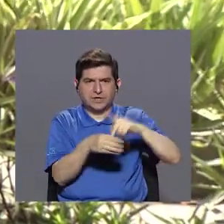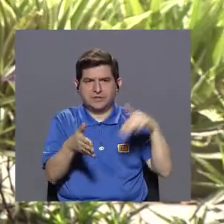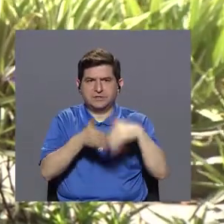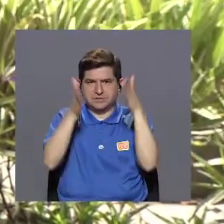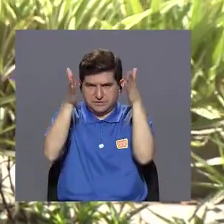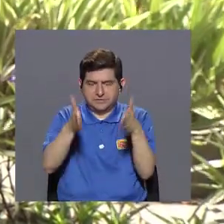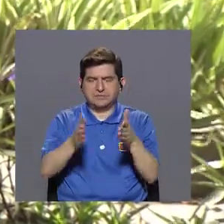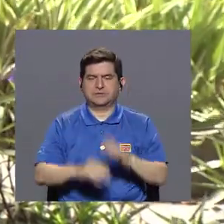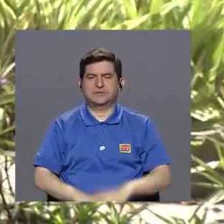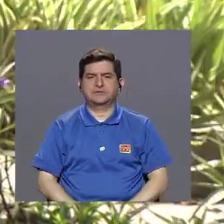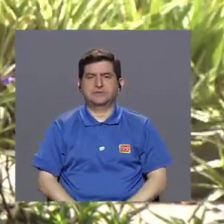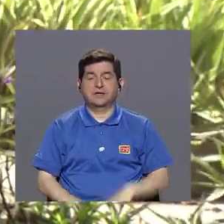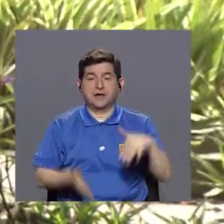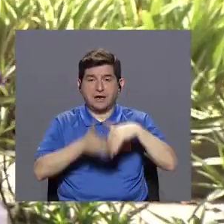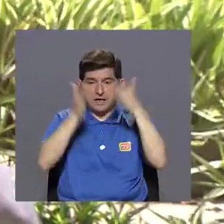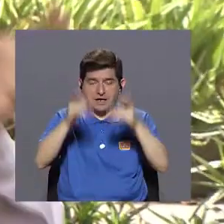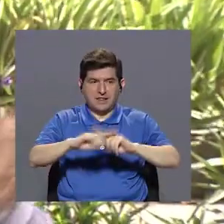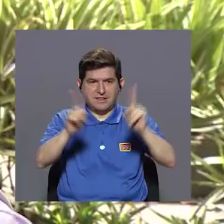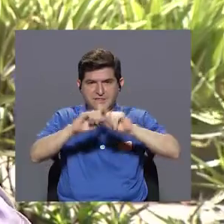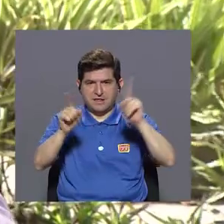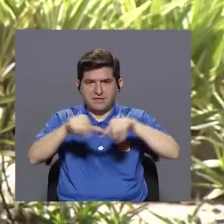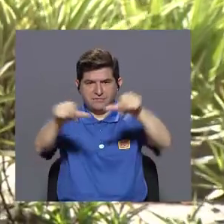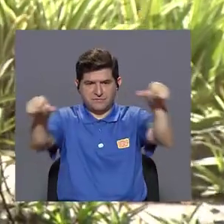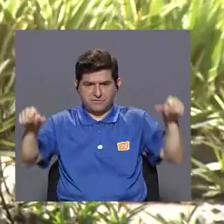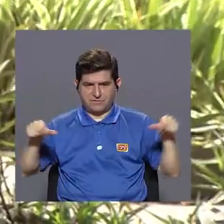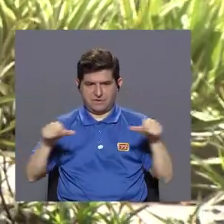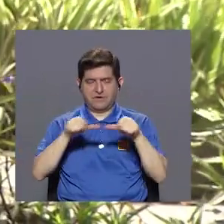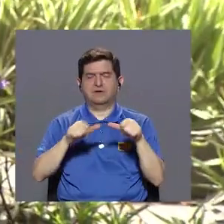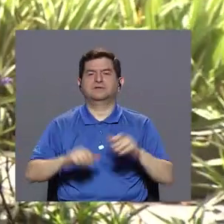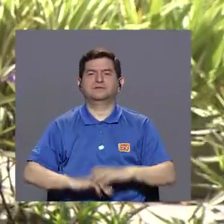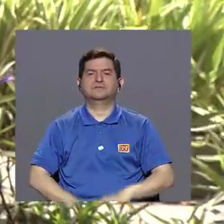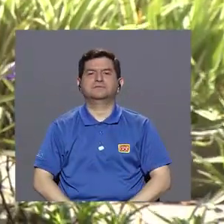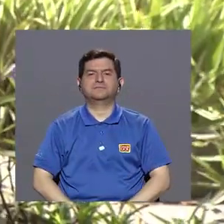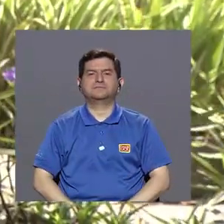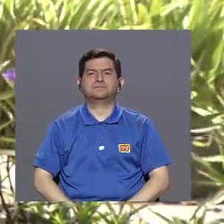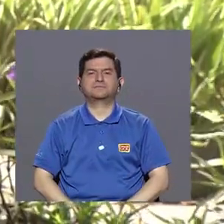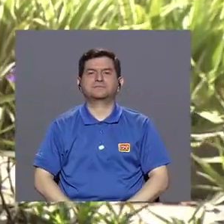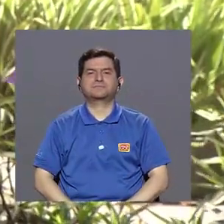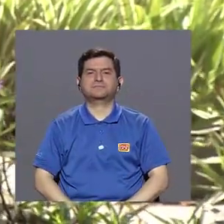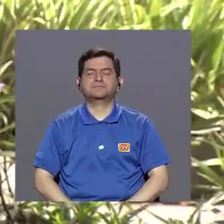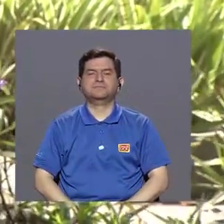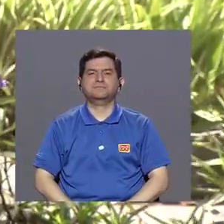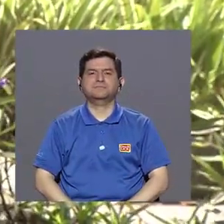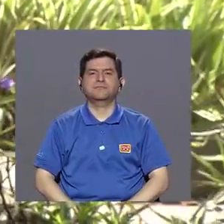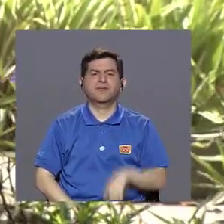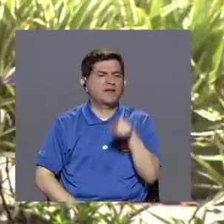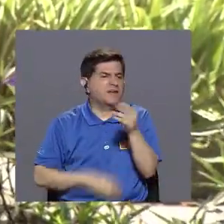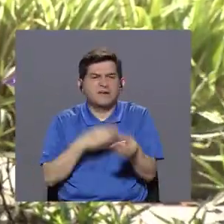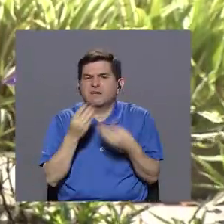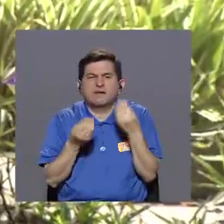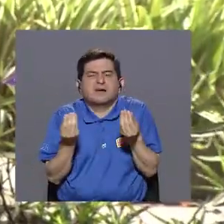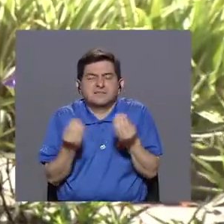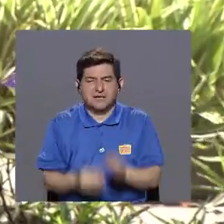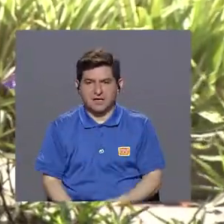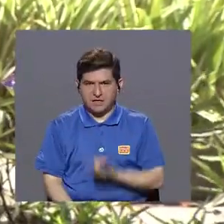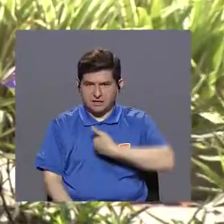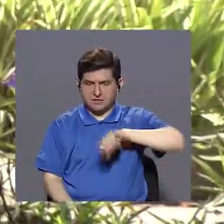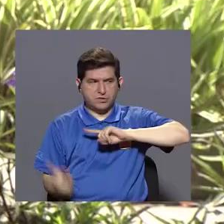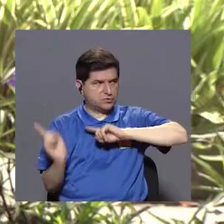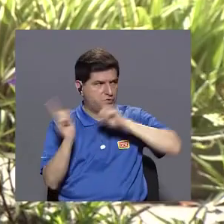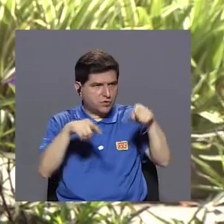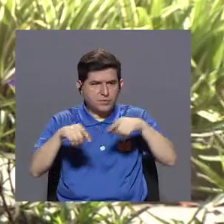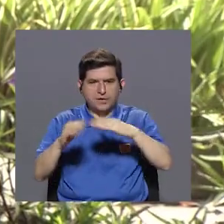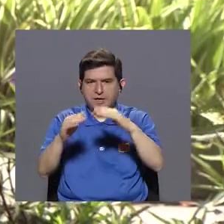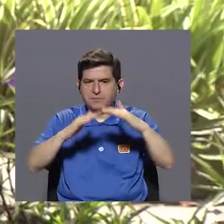participan estudiantes de las diferentes áreas. Y ¿cómo hacemos? Bueno, nos trasladamos a